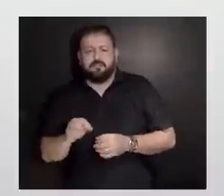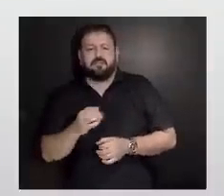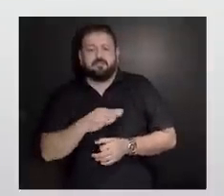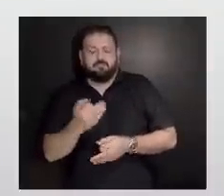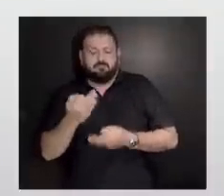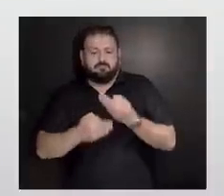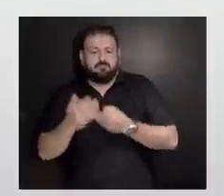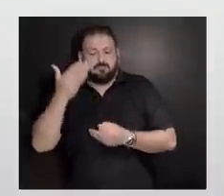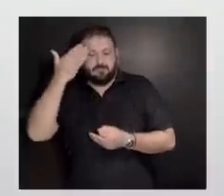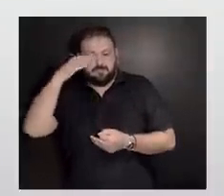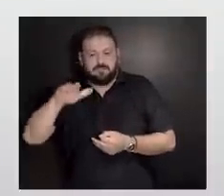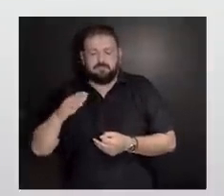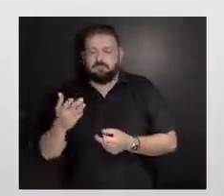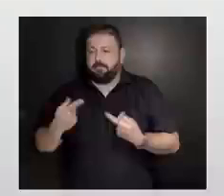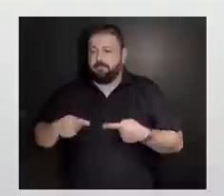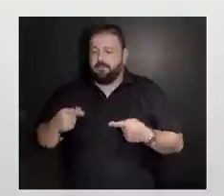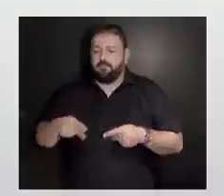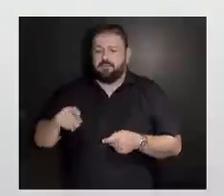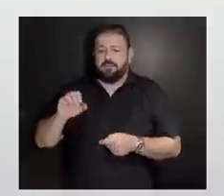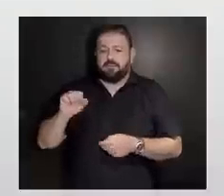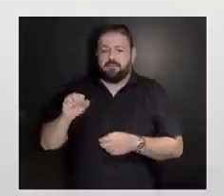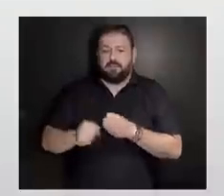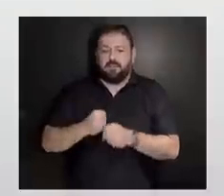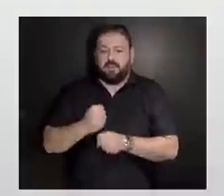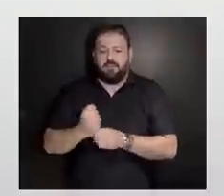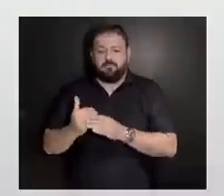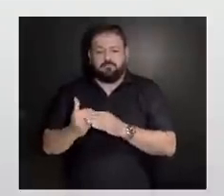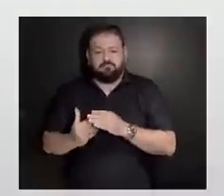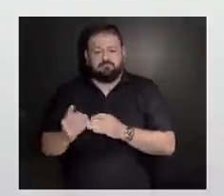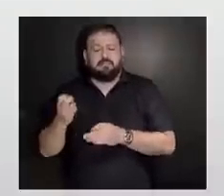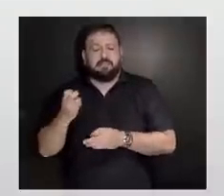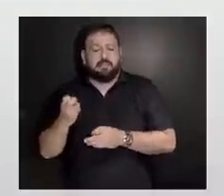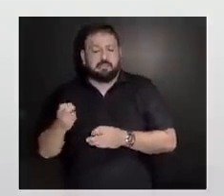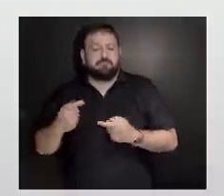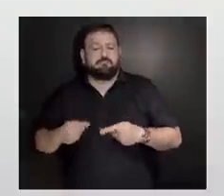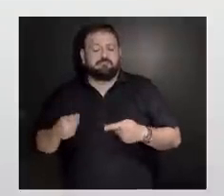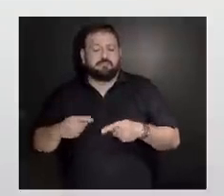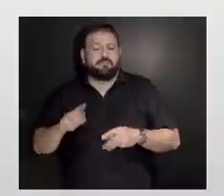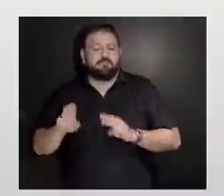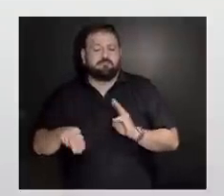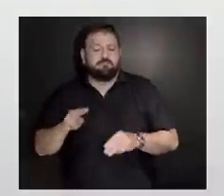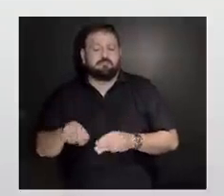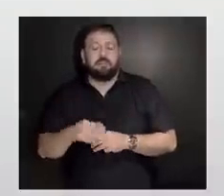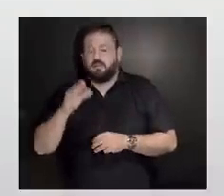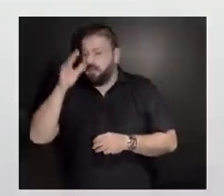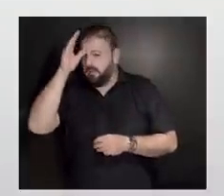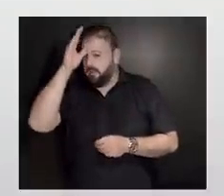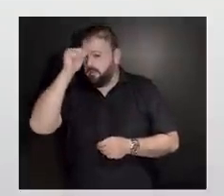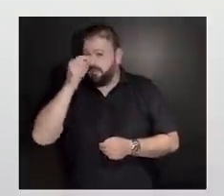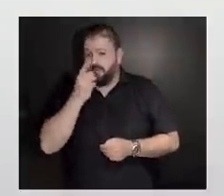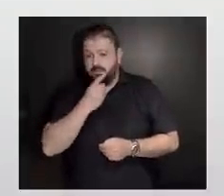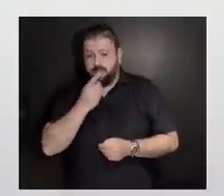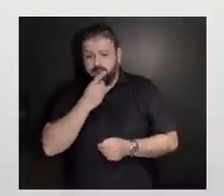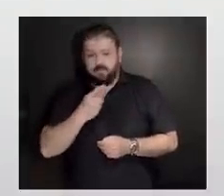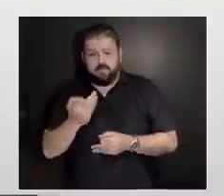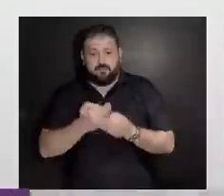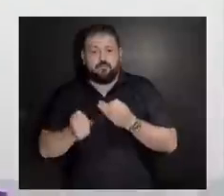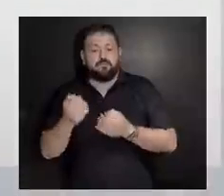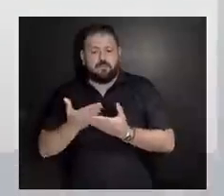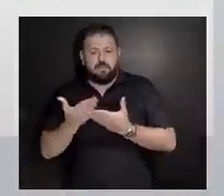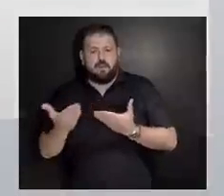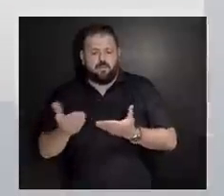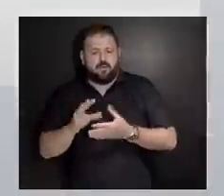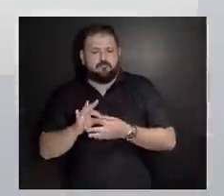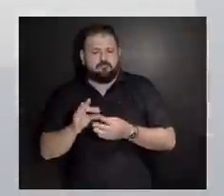personas menores de 70 años. ¿Esto qué quiere decir? Bueno, o sea, que acuérdense que la diabetes, y que más adelante lo vamos a estar